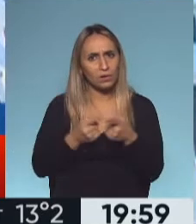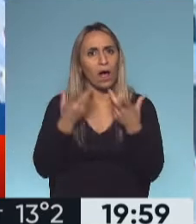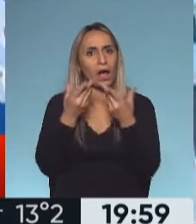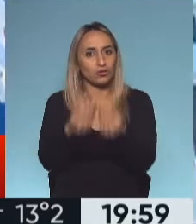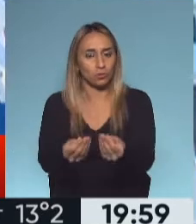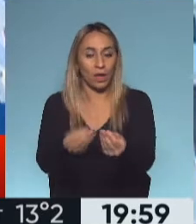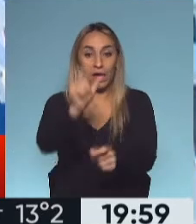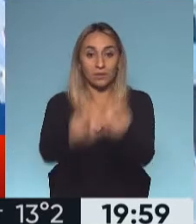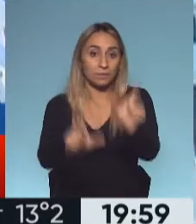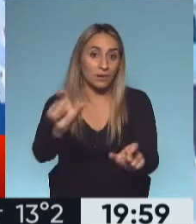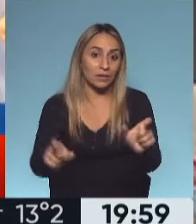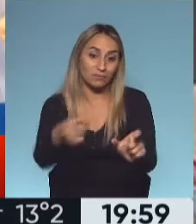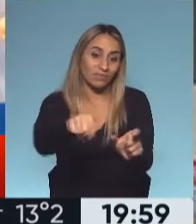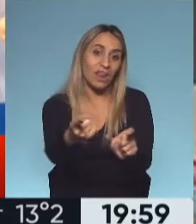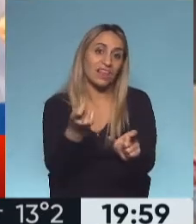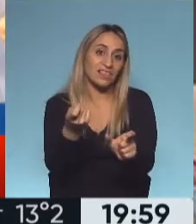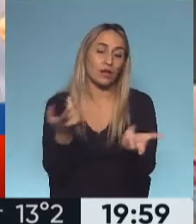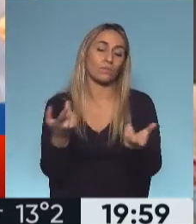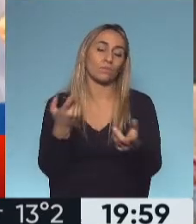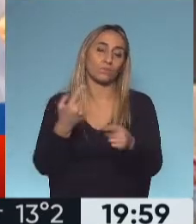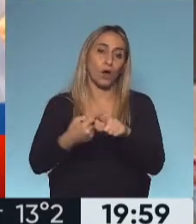aquellas vecinas y vecinos que lo necesitan, ¿no? La pandemia